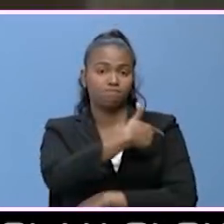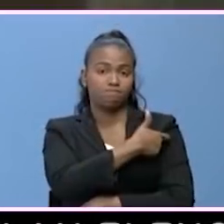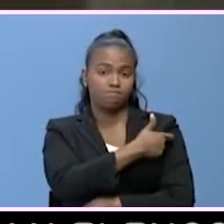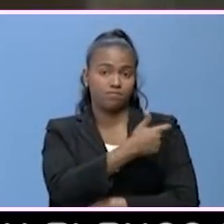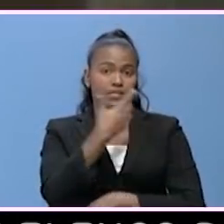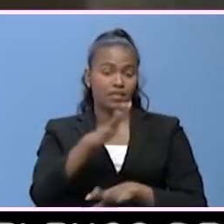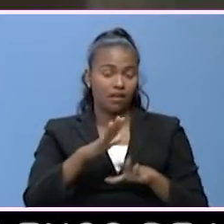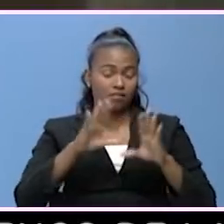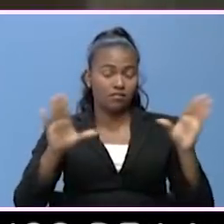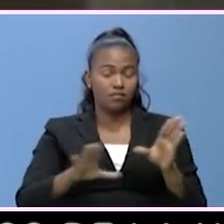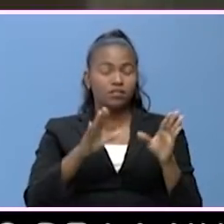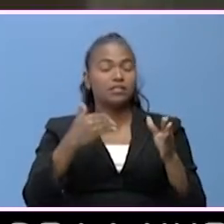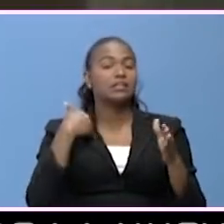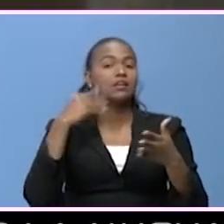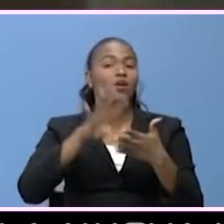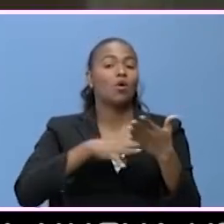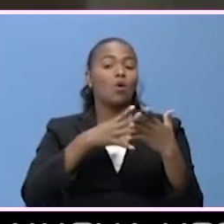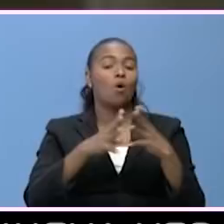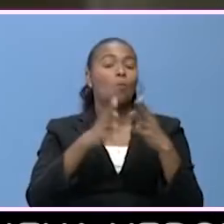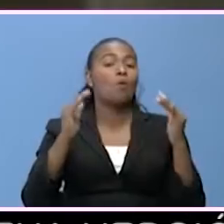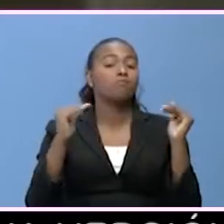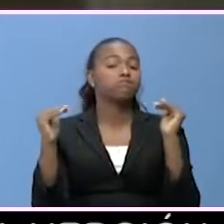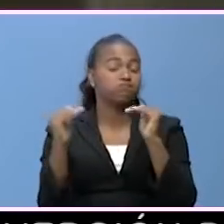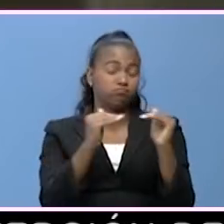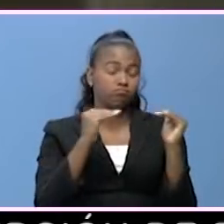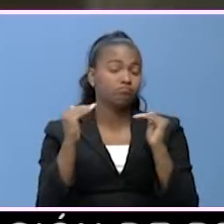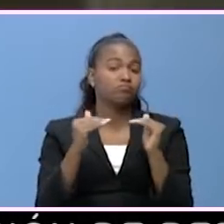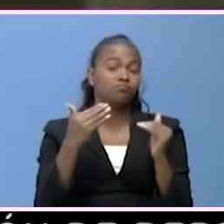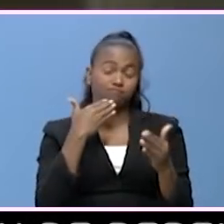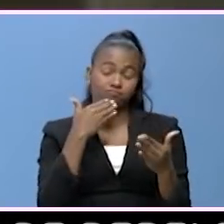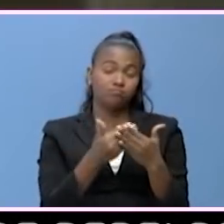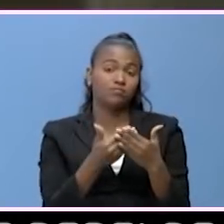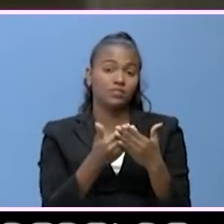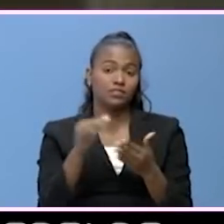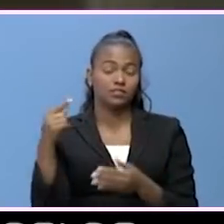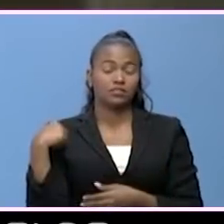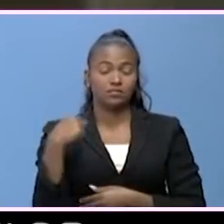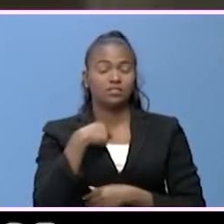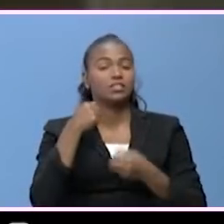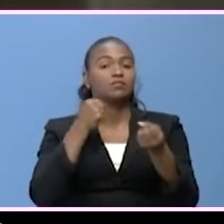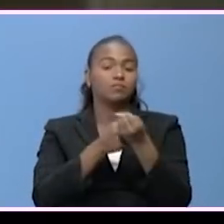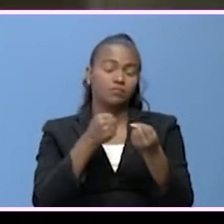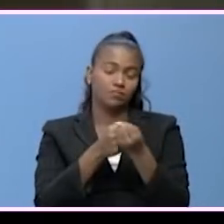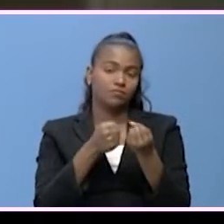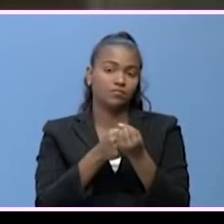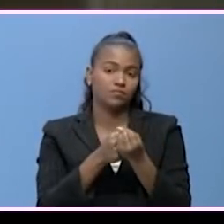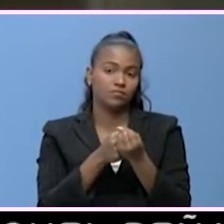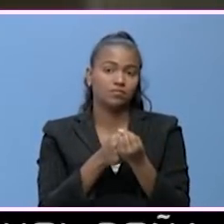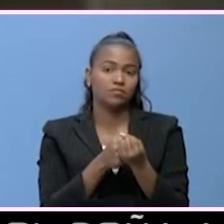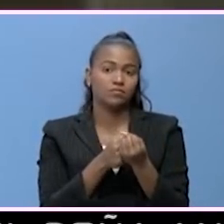diseñado ha sido un cronograma muy justo y muy eficiente y nosotros lo apoyamos